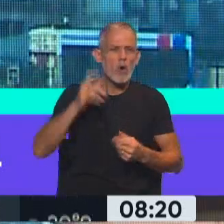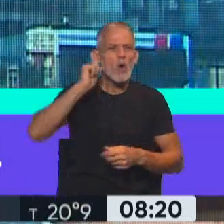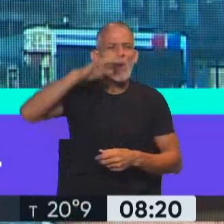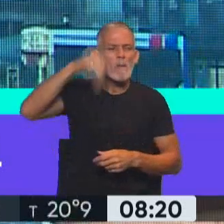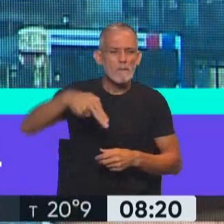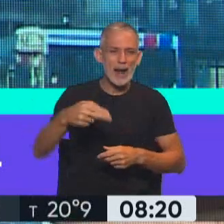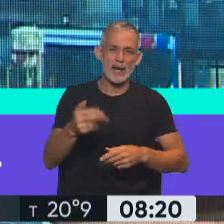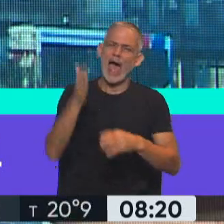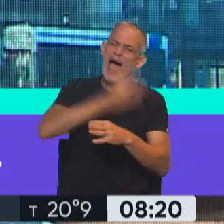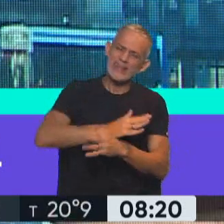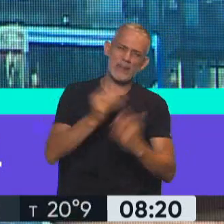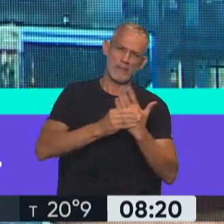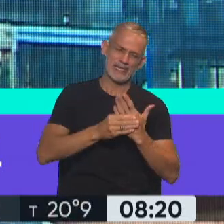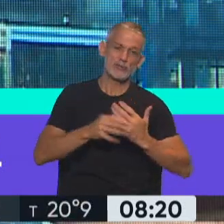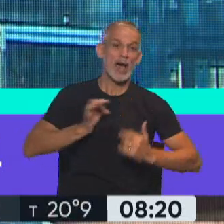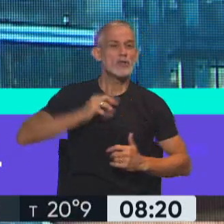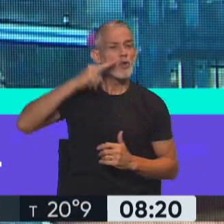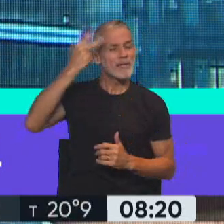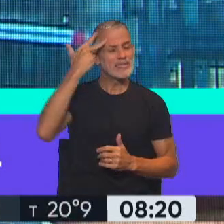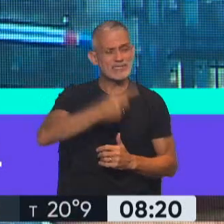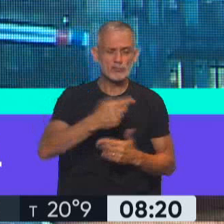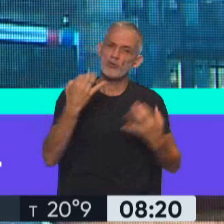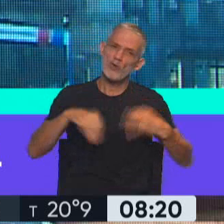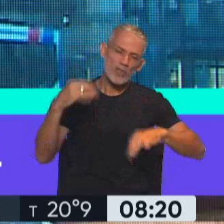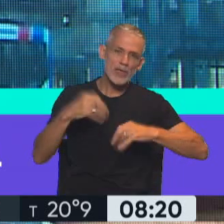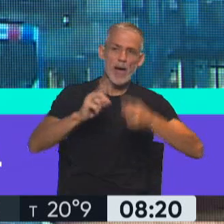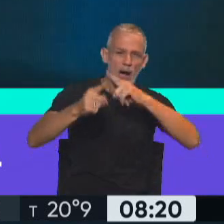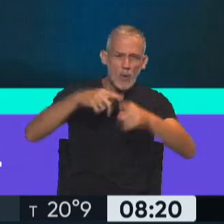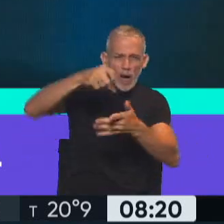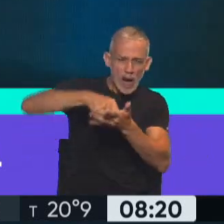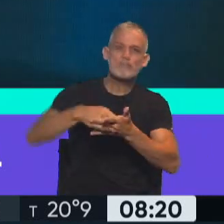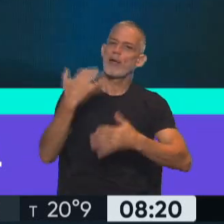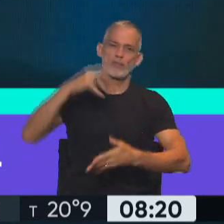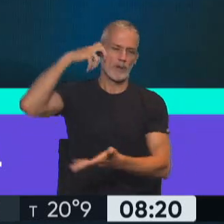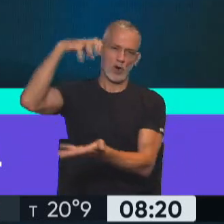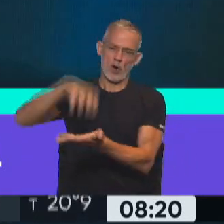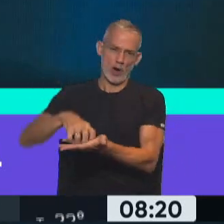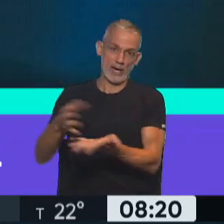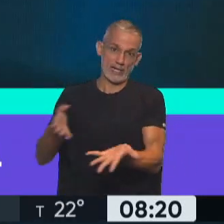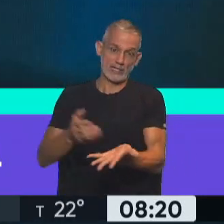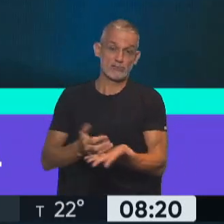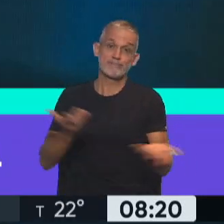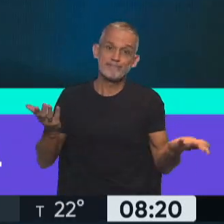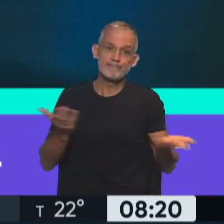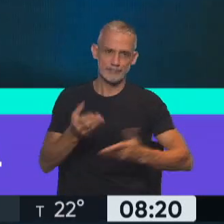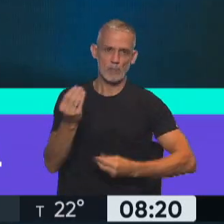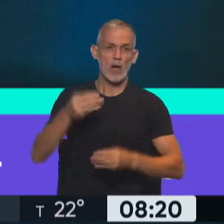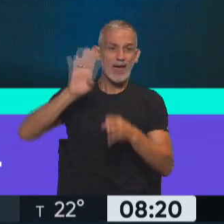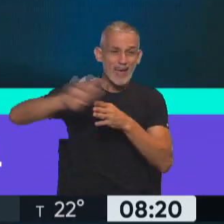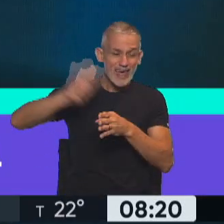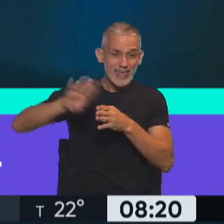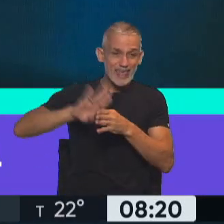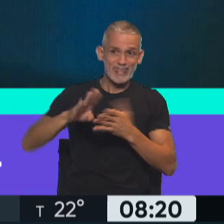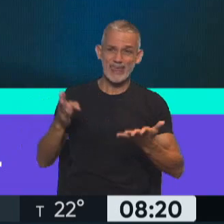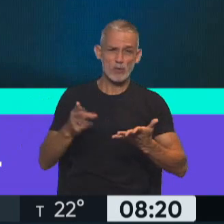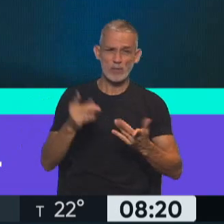mucho antes de ser ministro, desde el 2018, que es una idea que viene planteando cuando vivía en Estados Unidos. Esta idea que además es cierta, que el endeudamiento